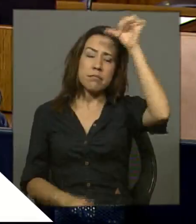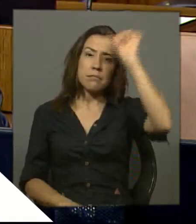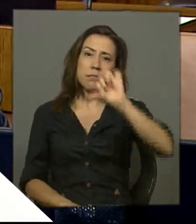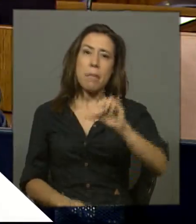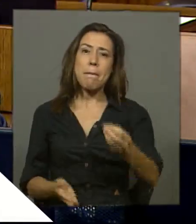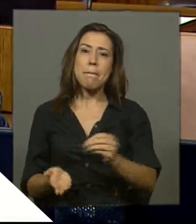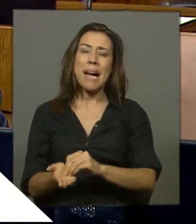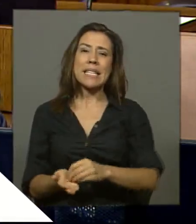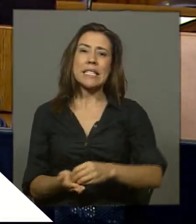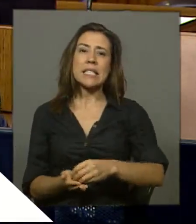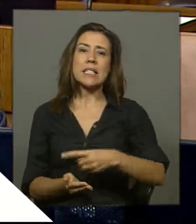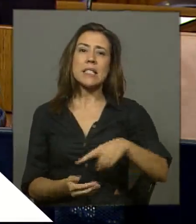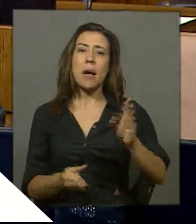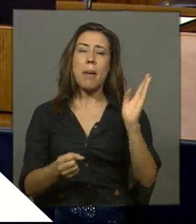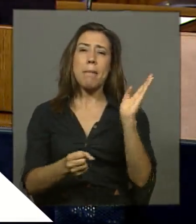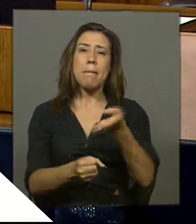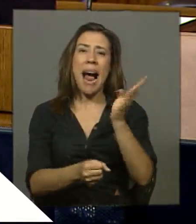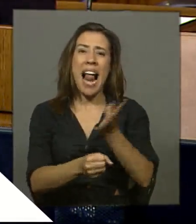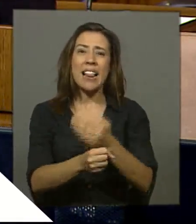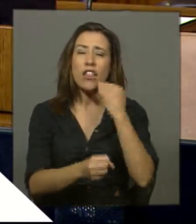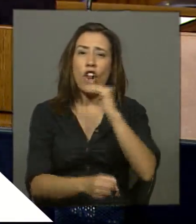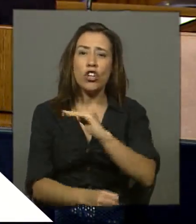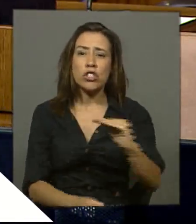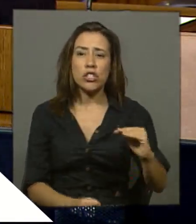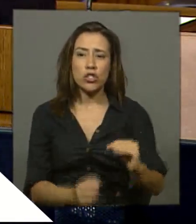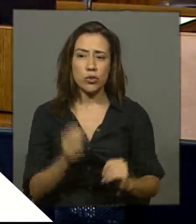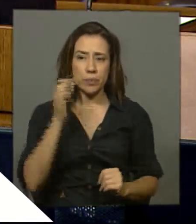aumentaba las penas al maltrato a los